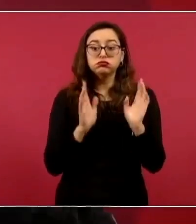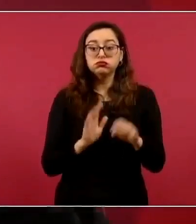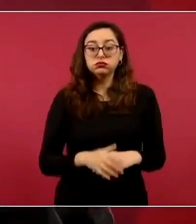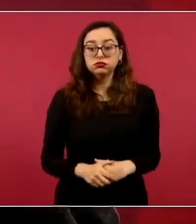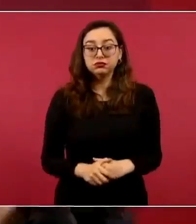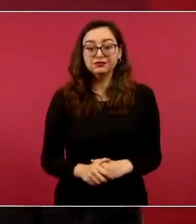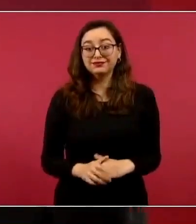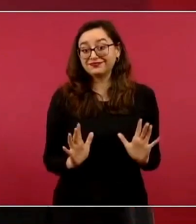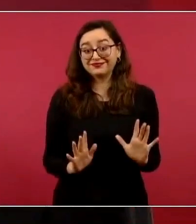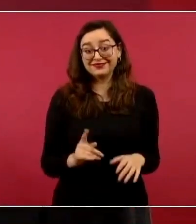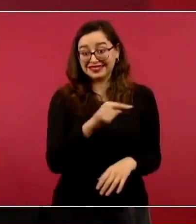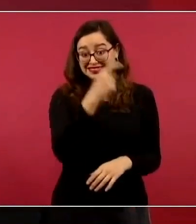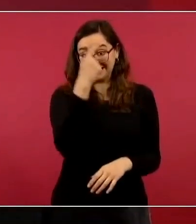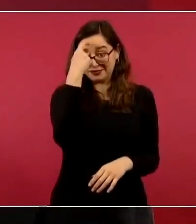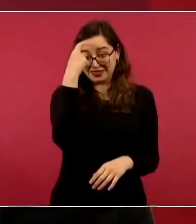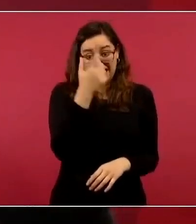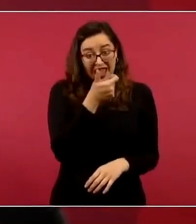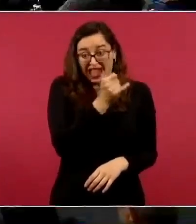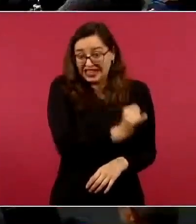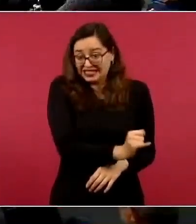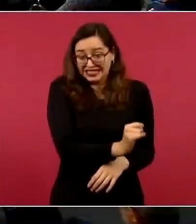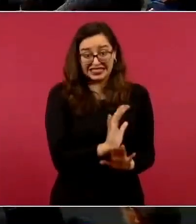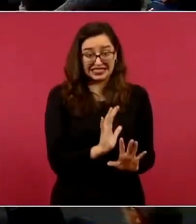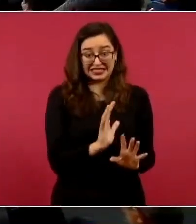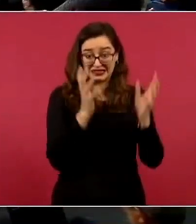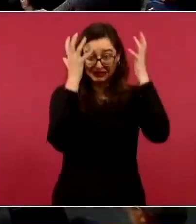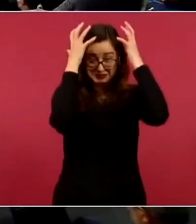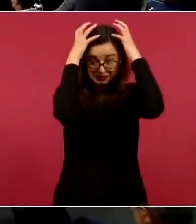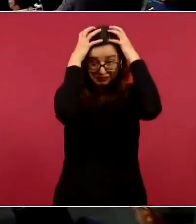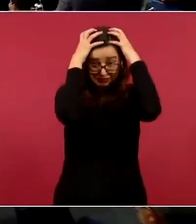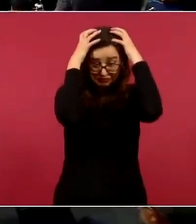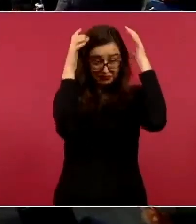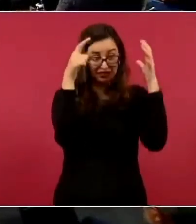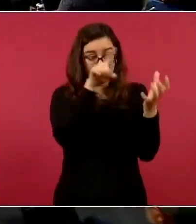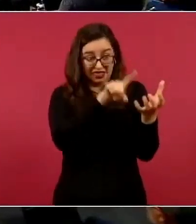Pero esa es una mentalidad que existe, es lo mismo